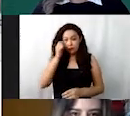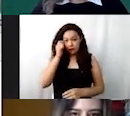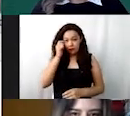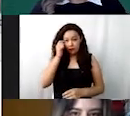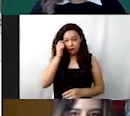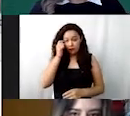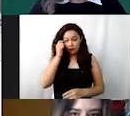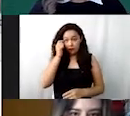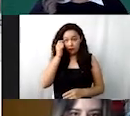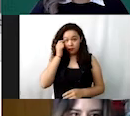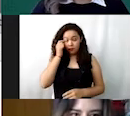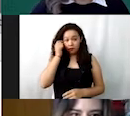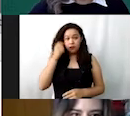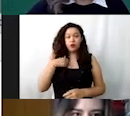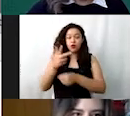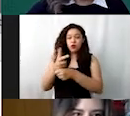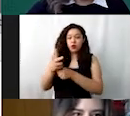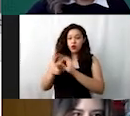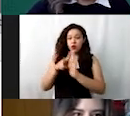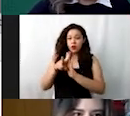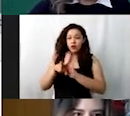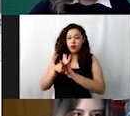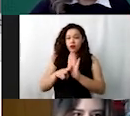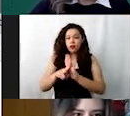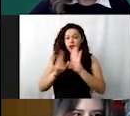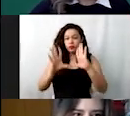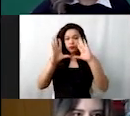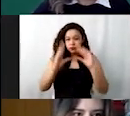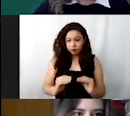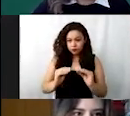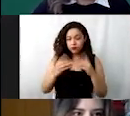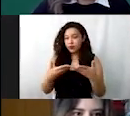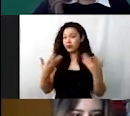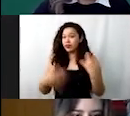Y voy a apagar el video para que no se me vaya a cortar porque he tenido un internet ya por